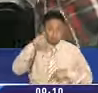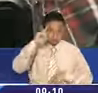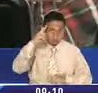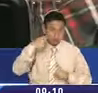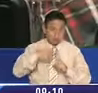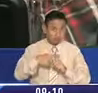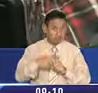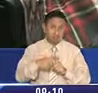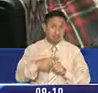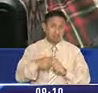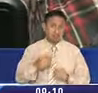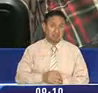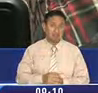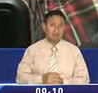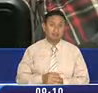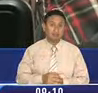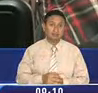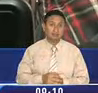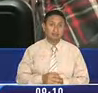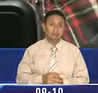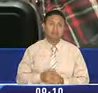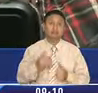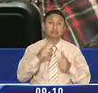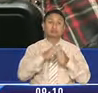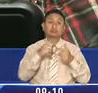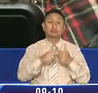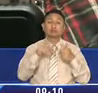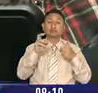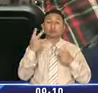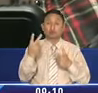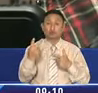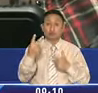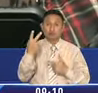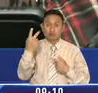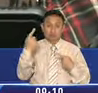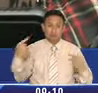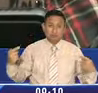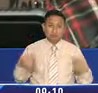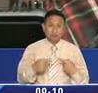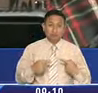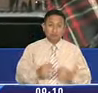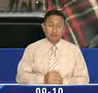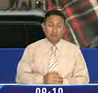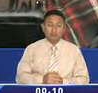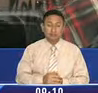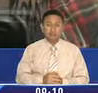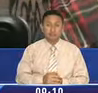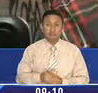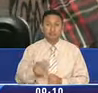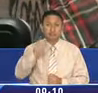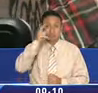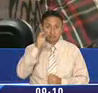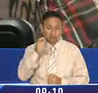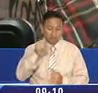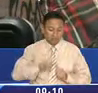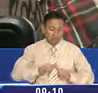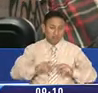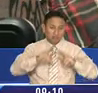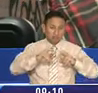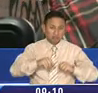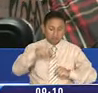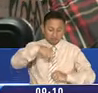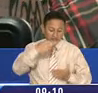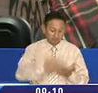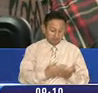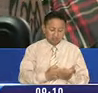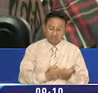positiva. Prácticamente al no haber de acuerdo en esos dos temas, y en este tema en concreto, Fiscalía continuará con las investigaciones, pero ya en la mesa como tal no ha podido